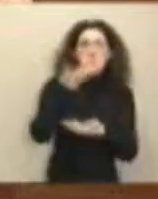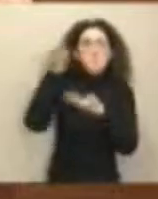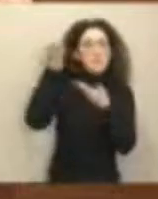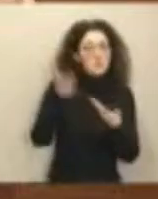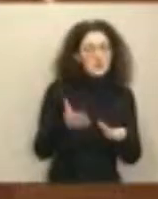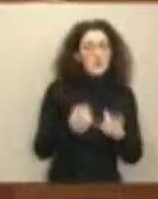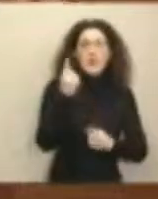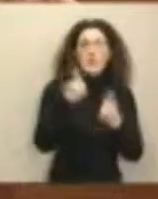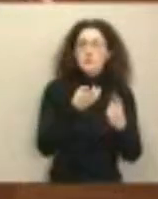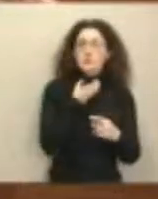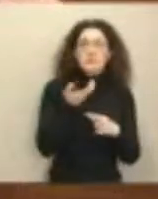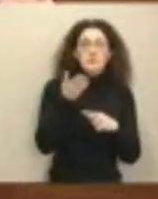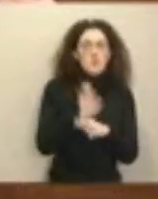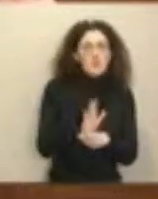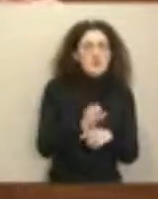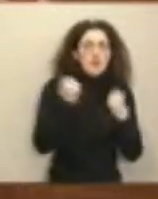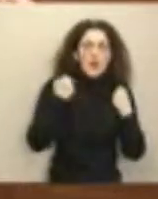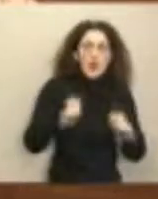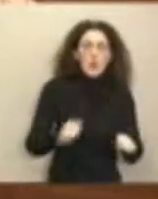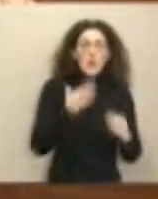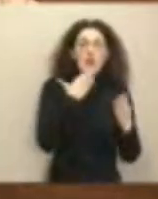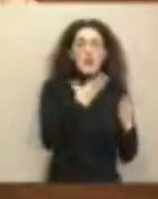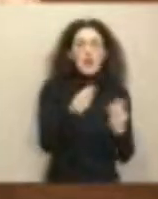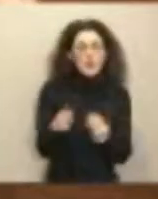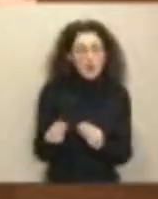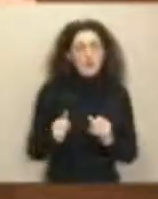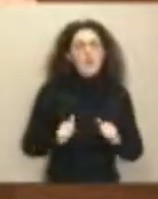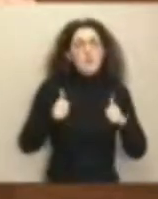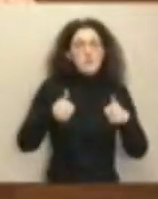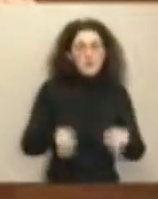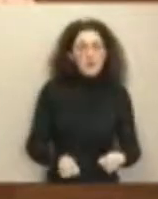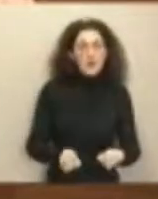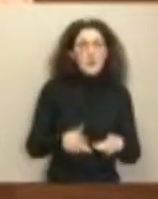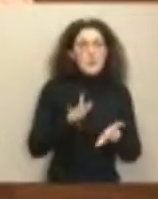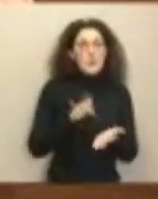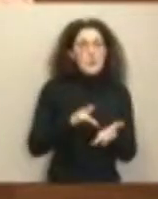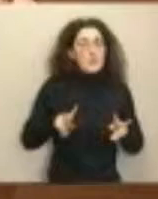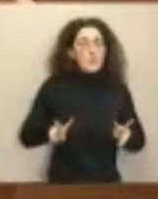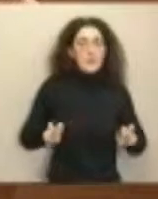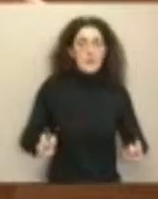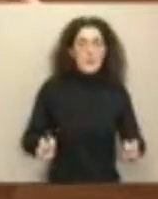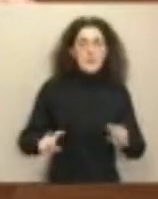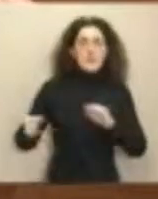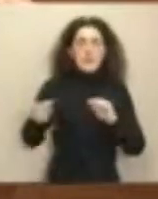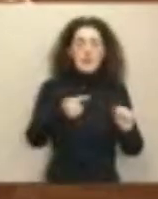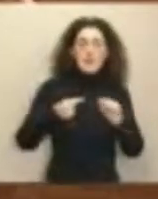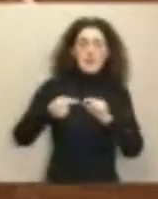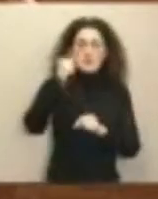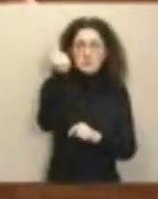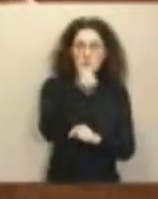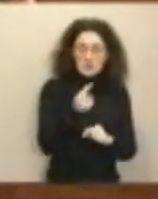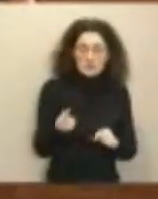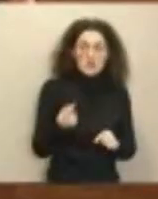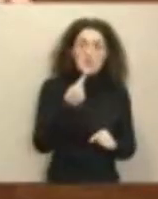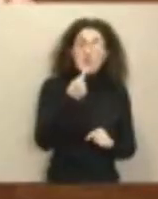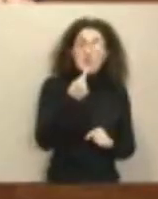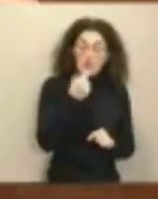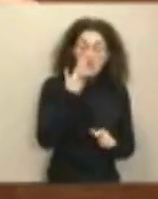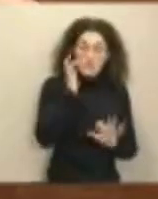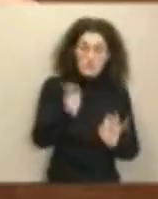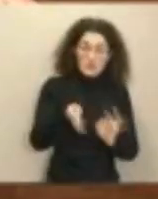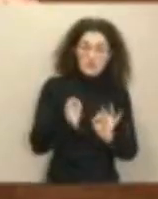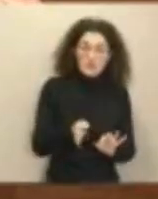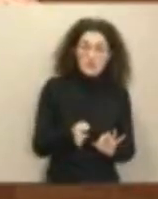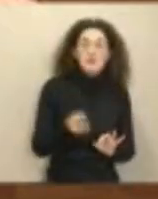sean algunos portavoces que, pese a su edad, se iniciaron cual noveles en este debate presupuestario. Digo que